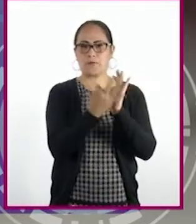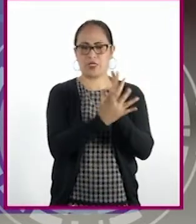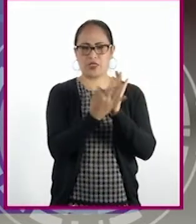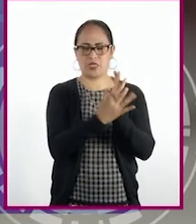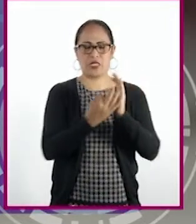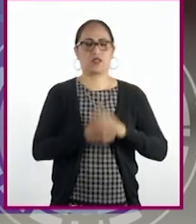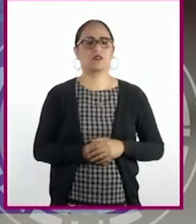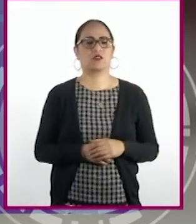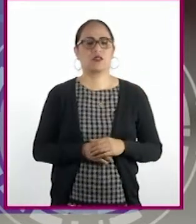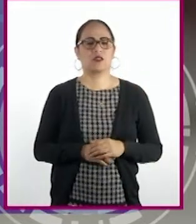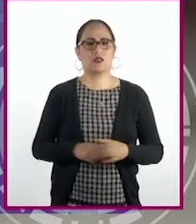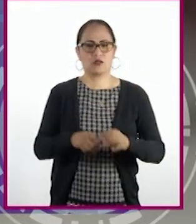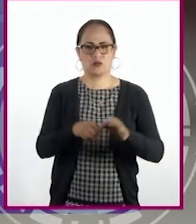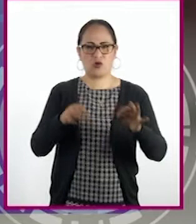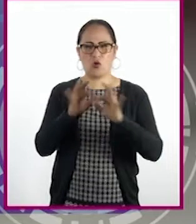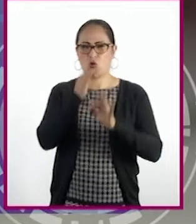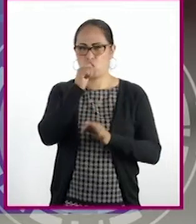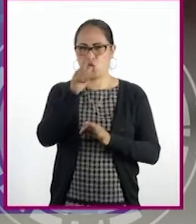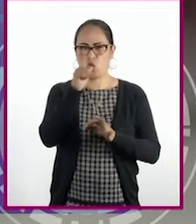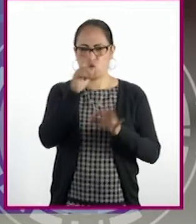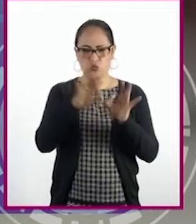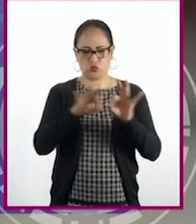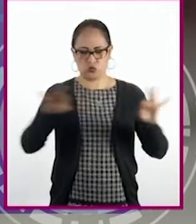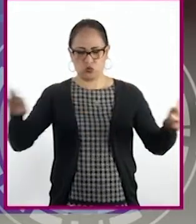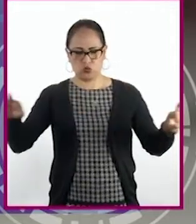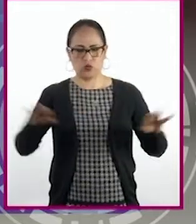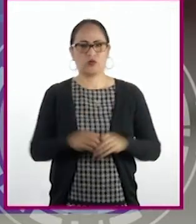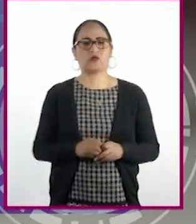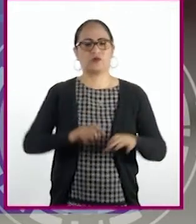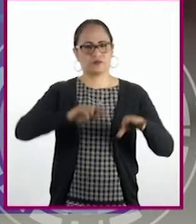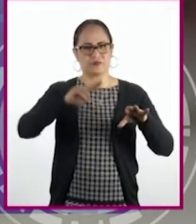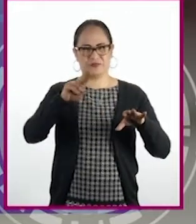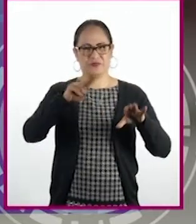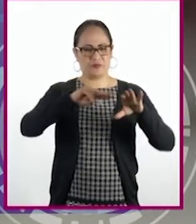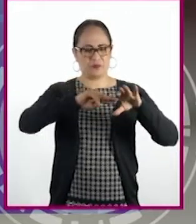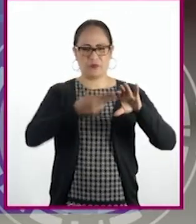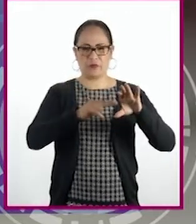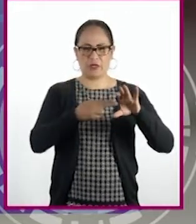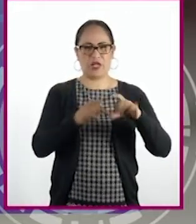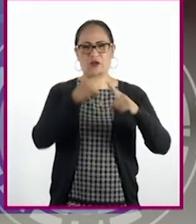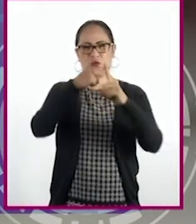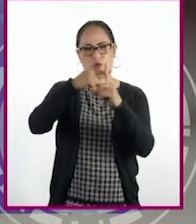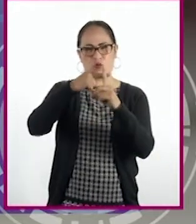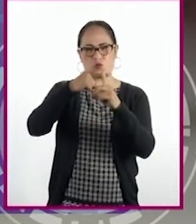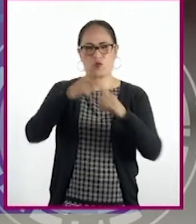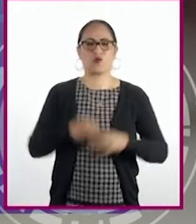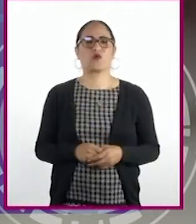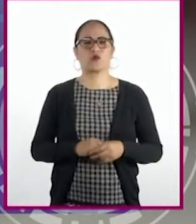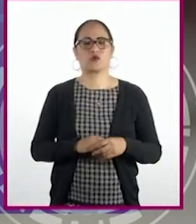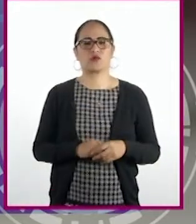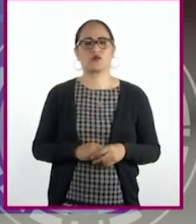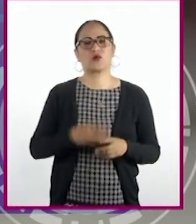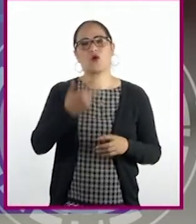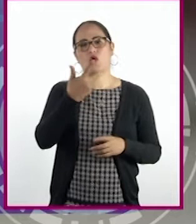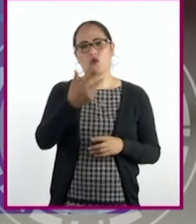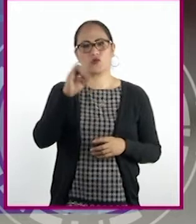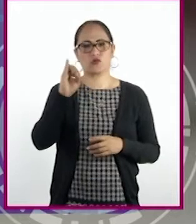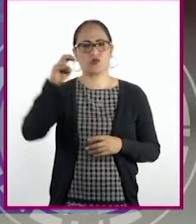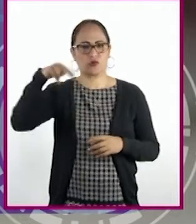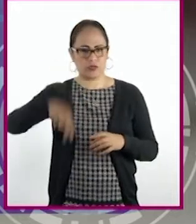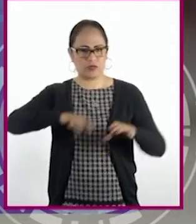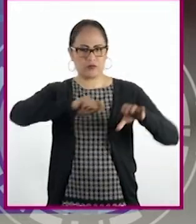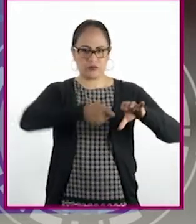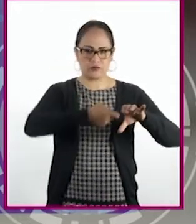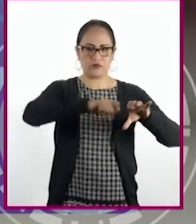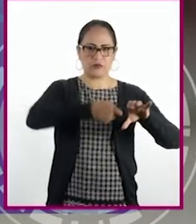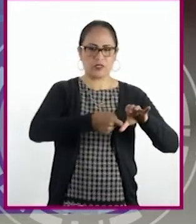una extensión eléctrica, desarmador plano, desarmador de cruz, pinzas mecánicas de 8 pulgadas, un